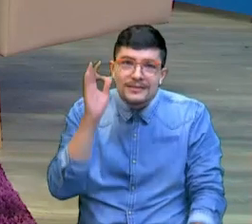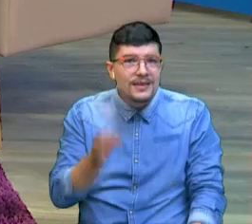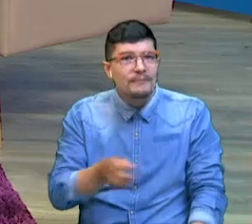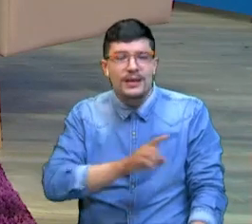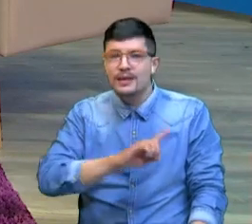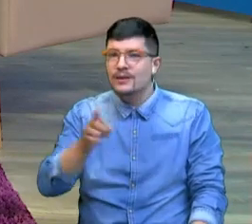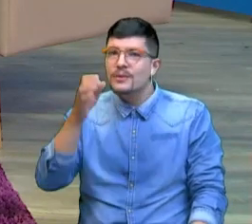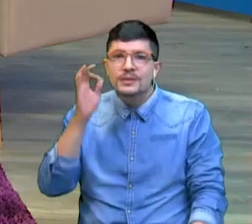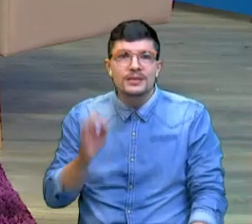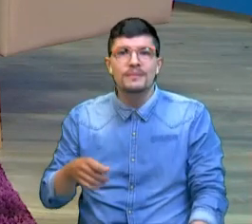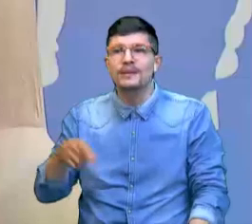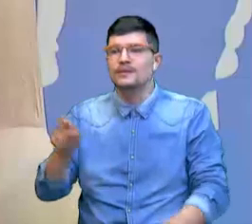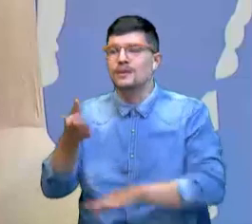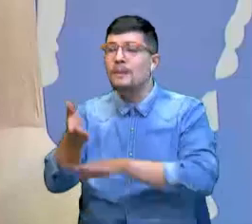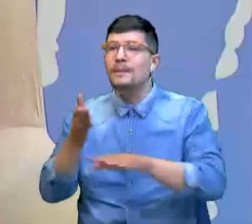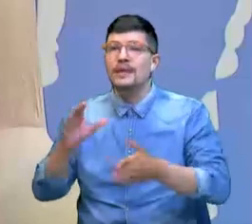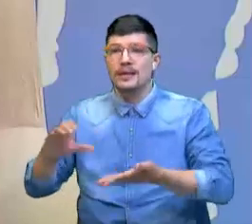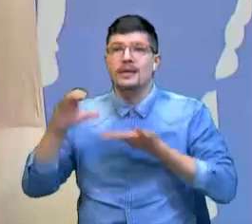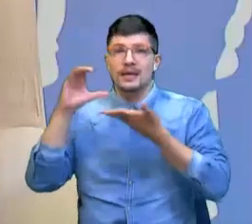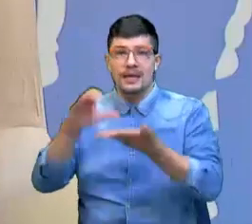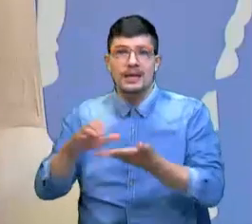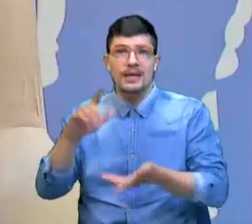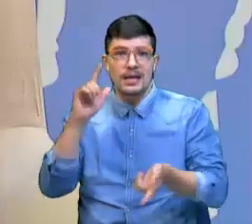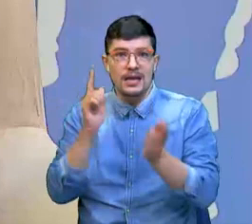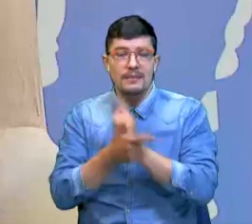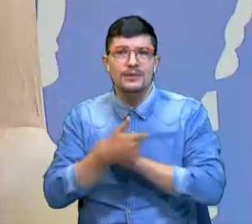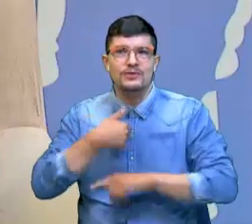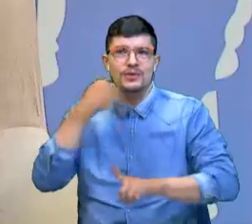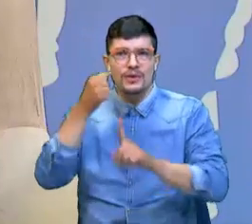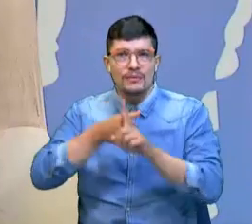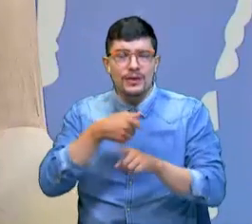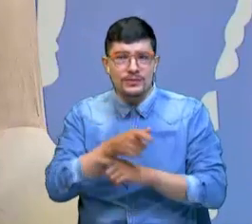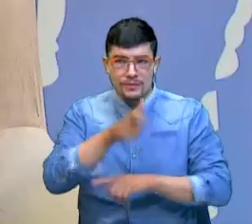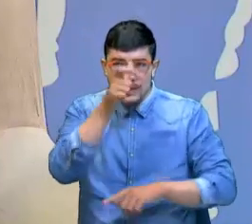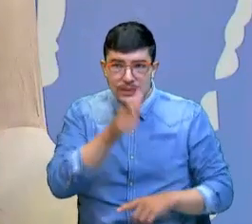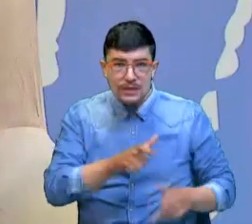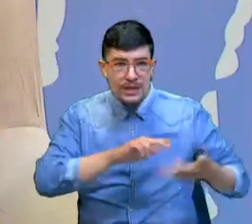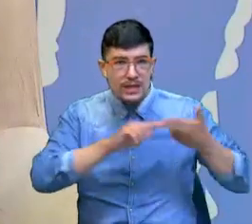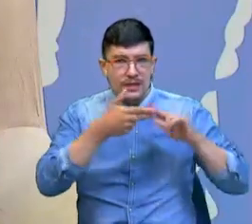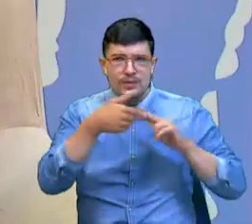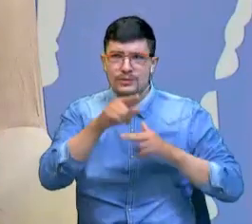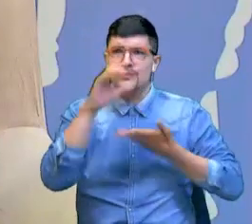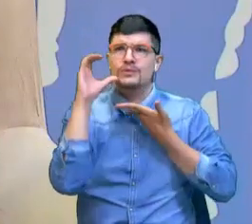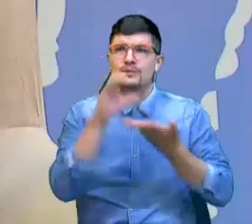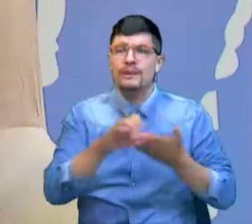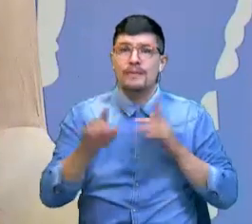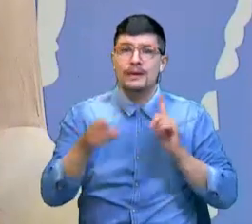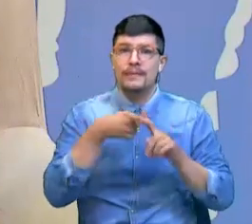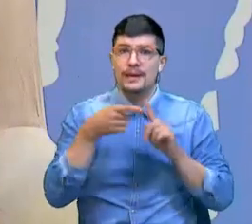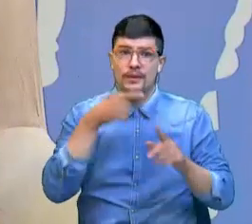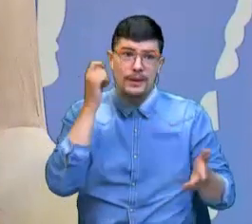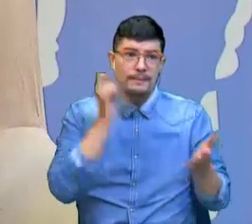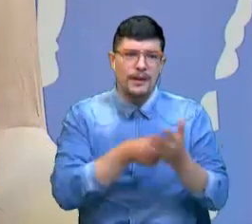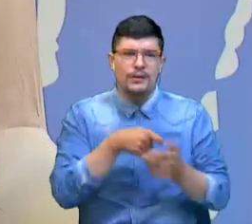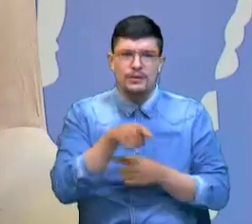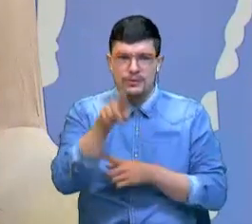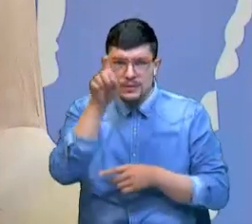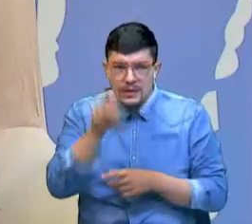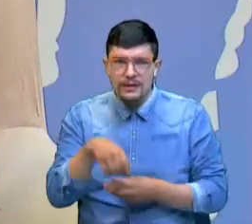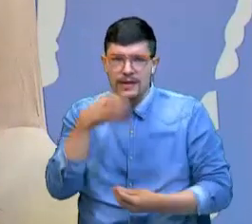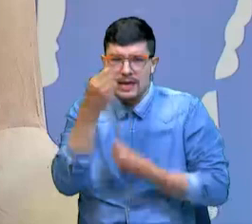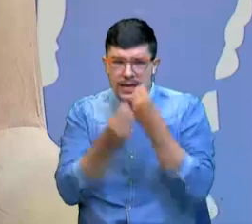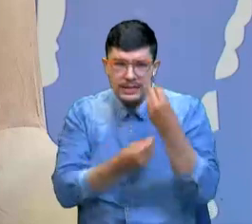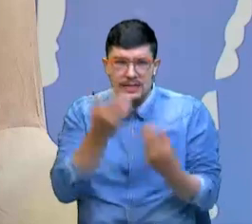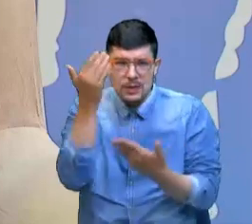a pedir una reliquidación. Mire, yo insisto que una persona en lo que tiene que ver con el monto de su primera mesada debe hacer un